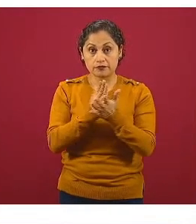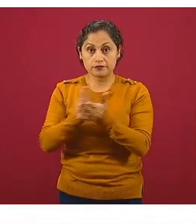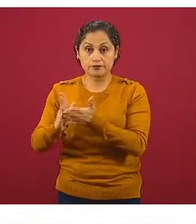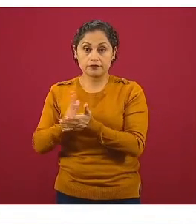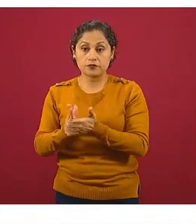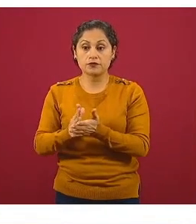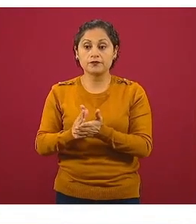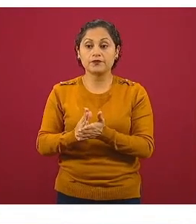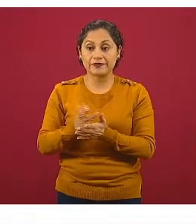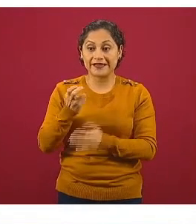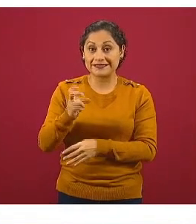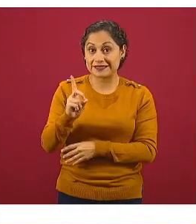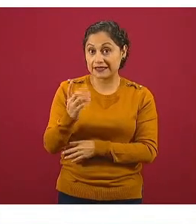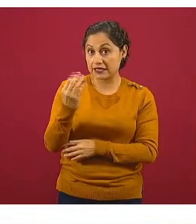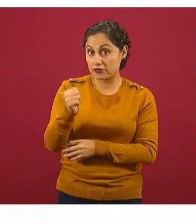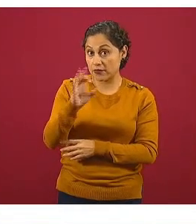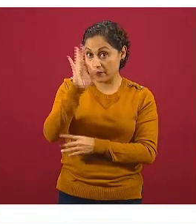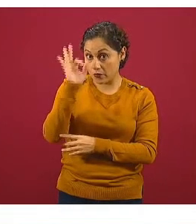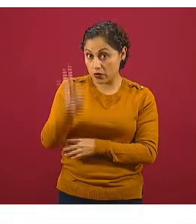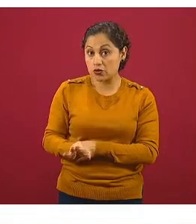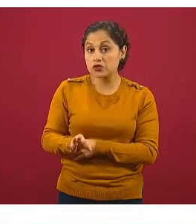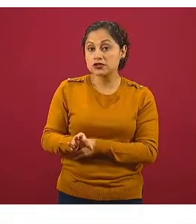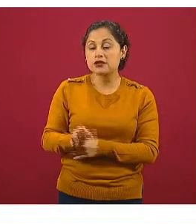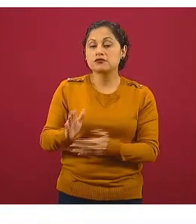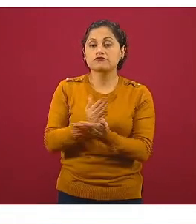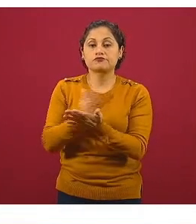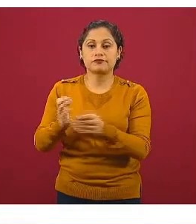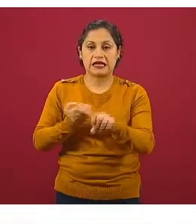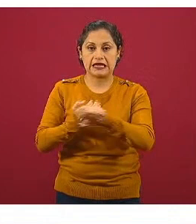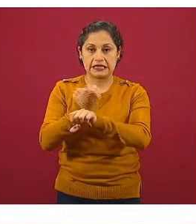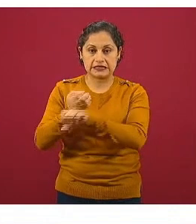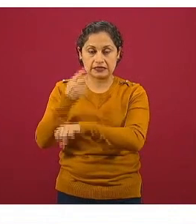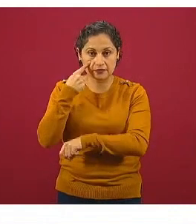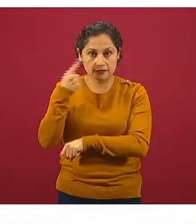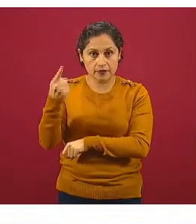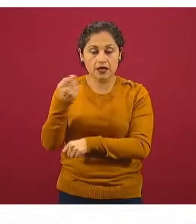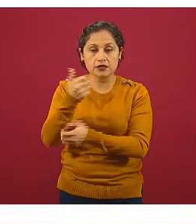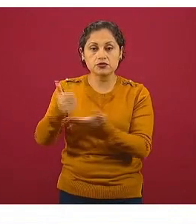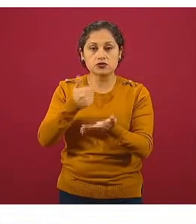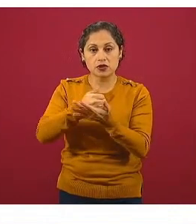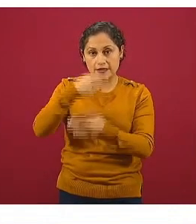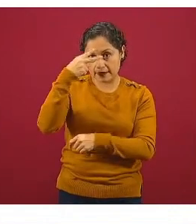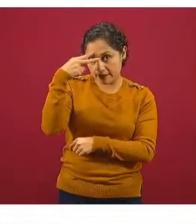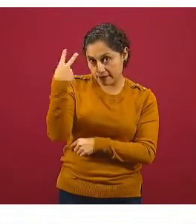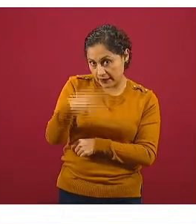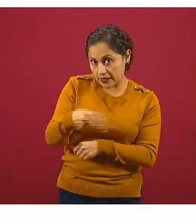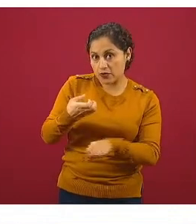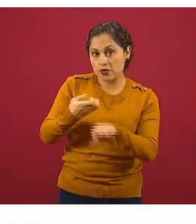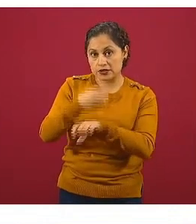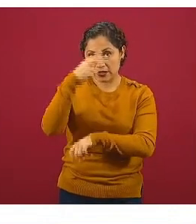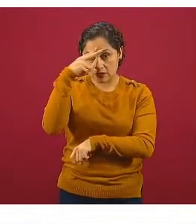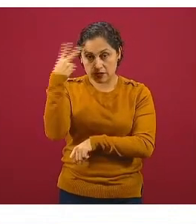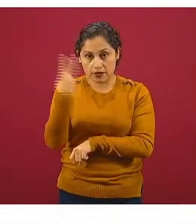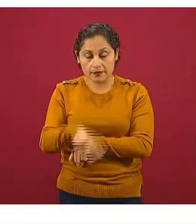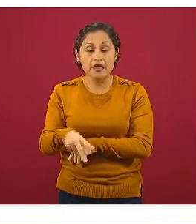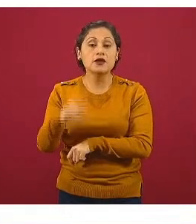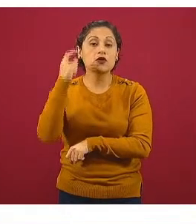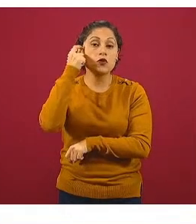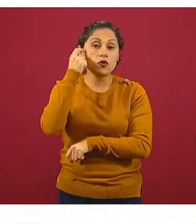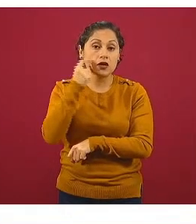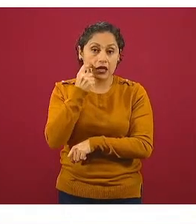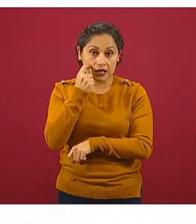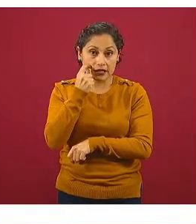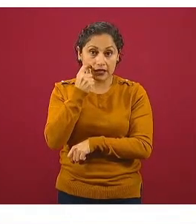39%, que es diferente en base a la entidad federativa. La Ciudad de México y México, junto con Guerrero, tienen